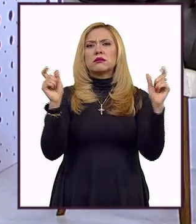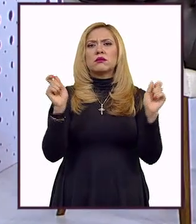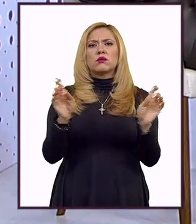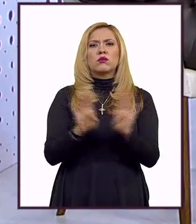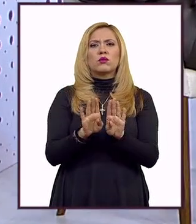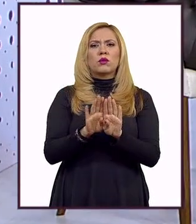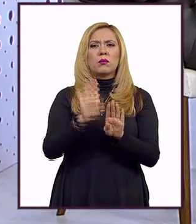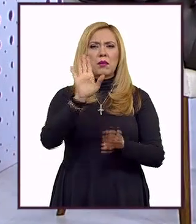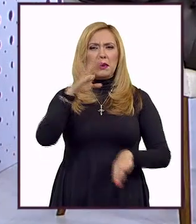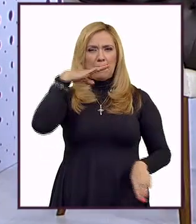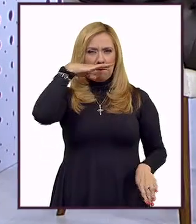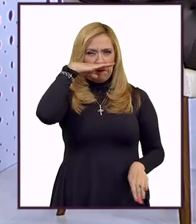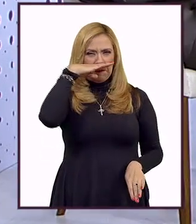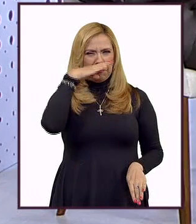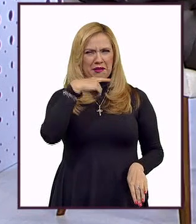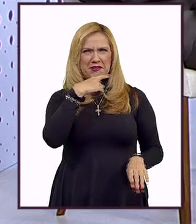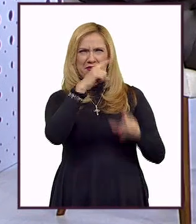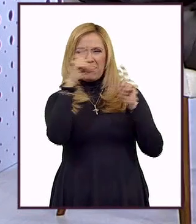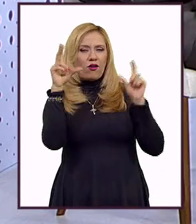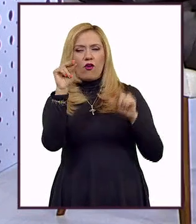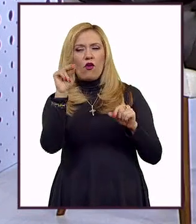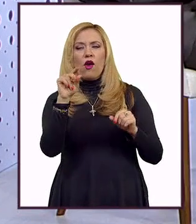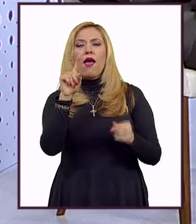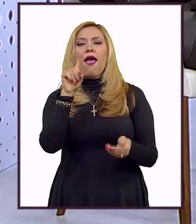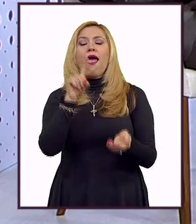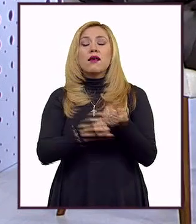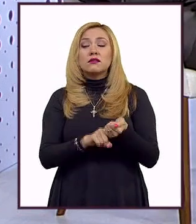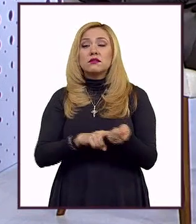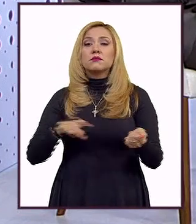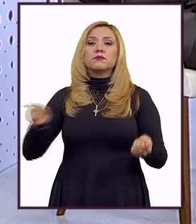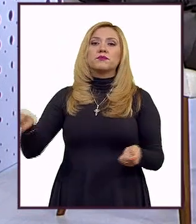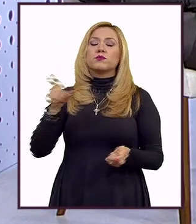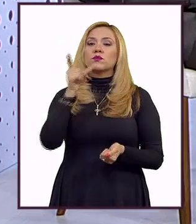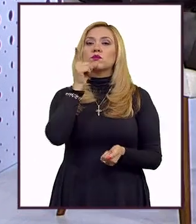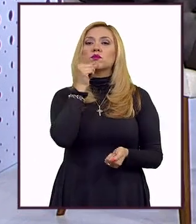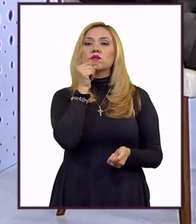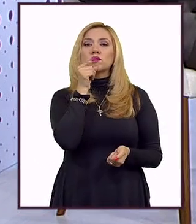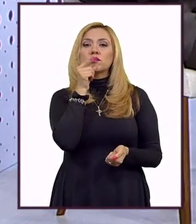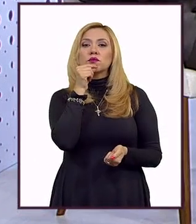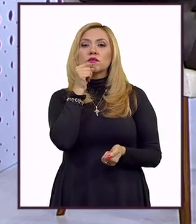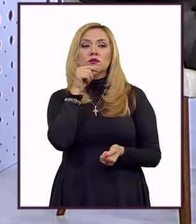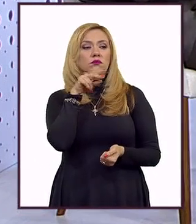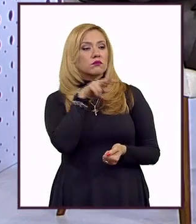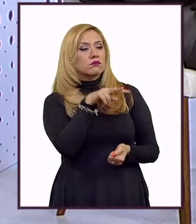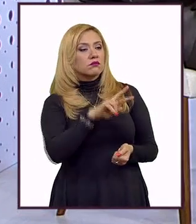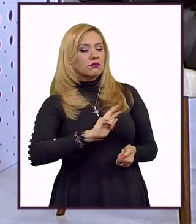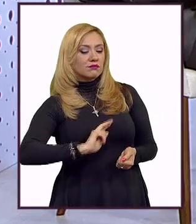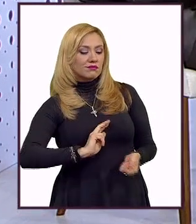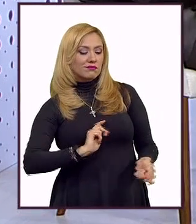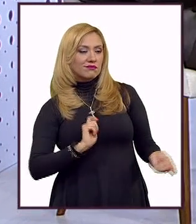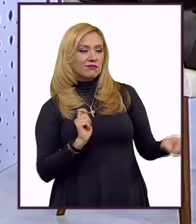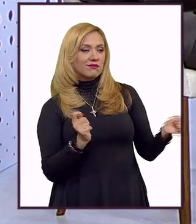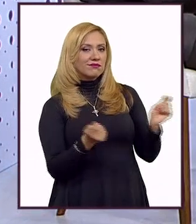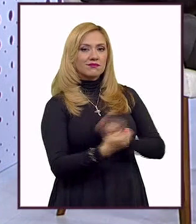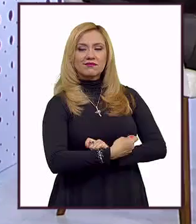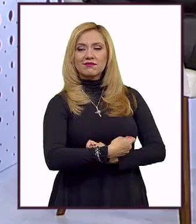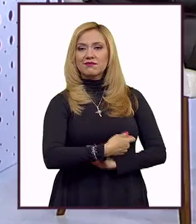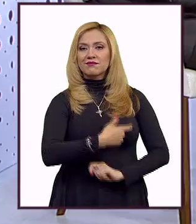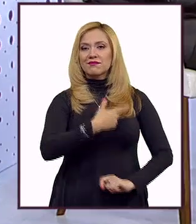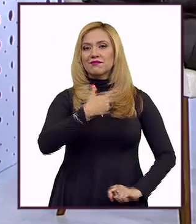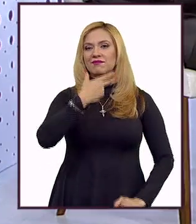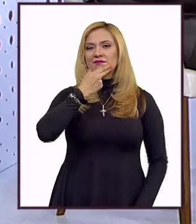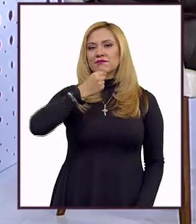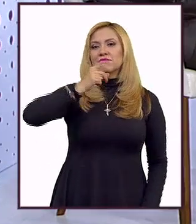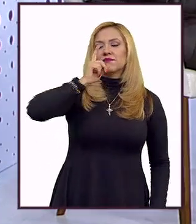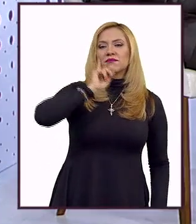caso de defensa de una persona que fue torturada por un grupo de policías por su condición de transgénero, es decir,